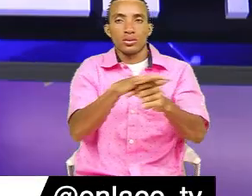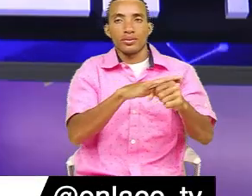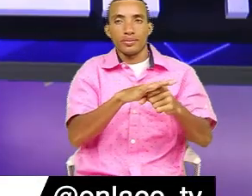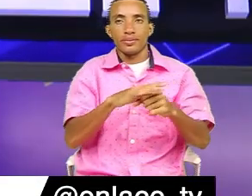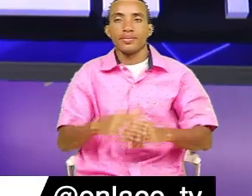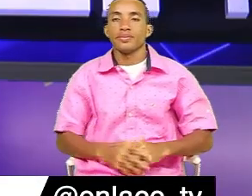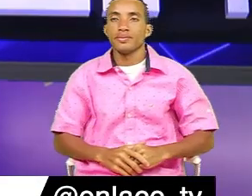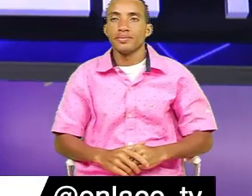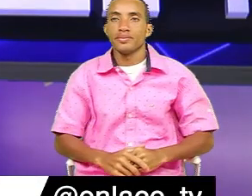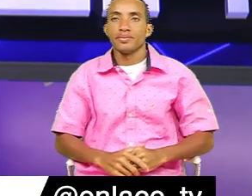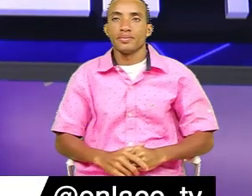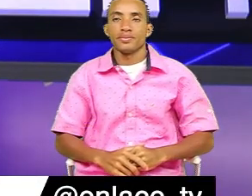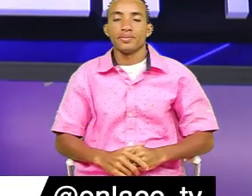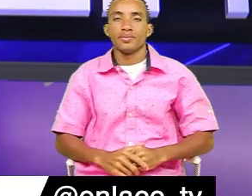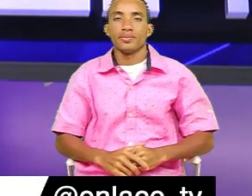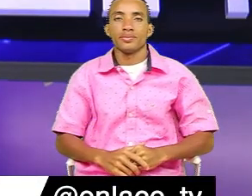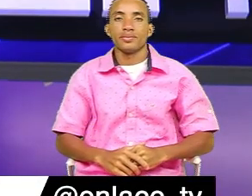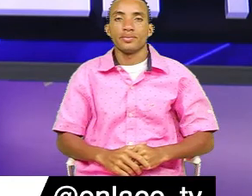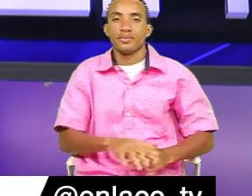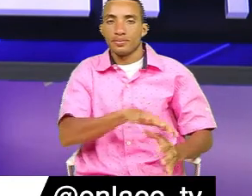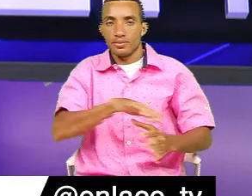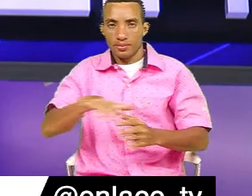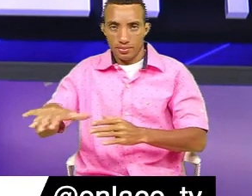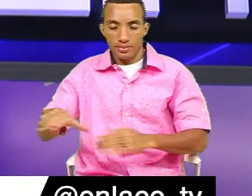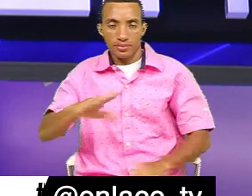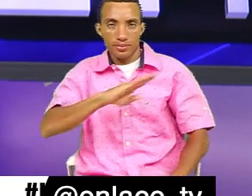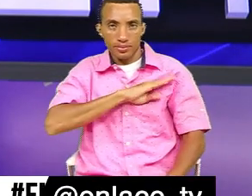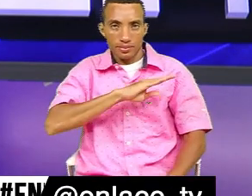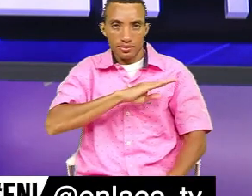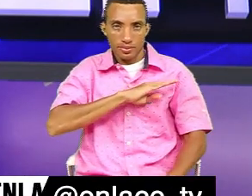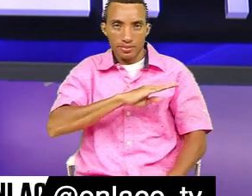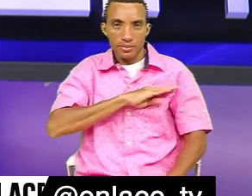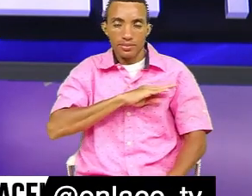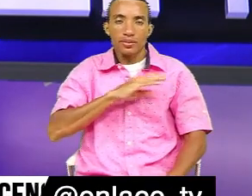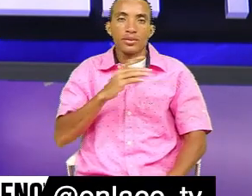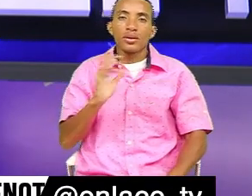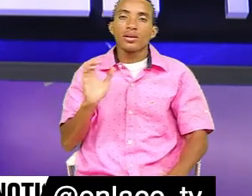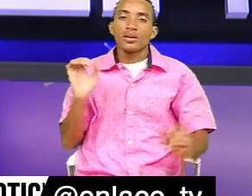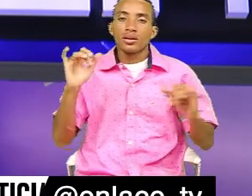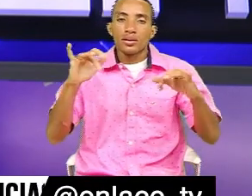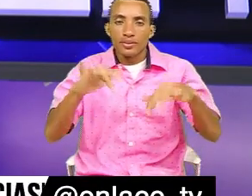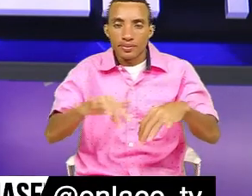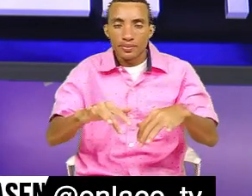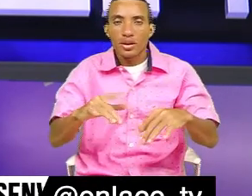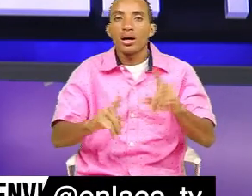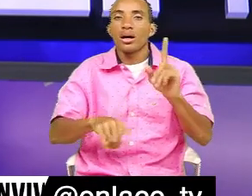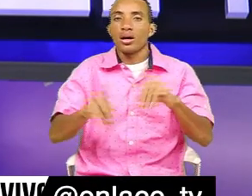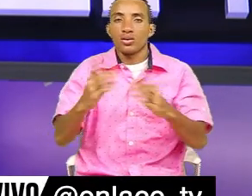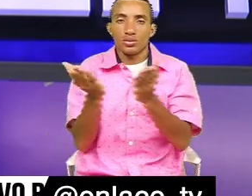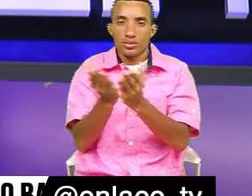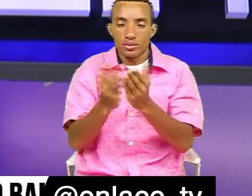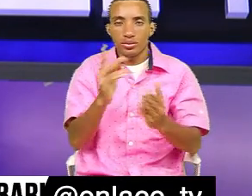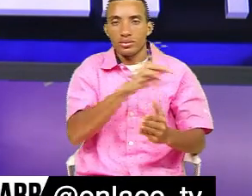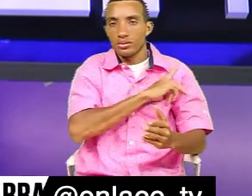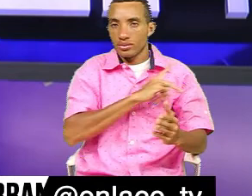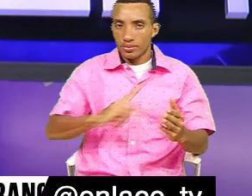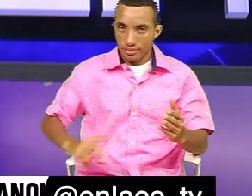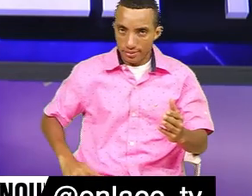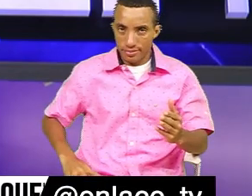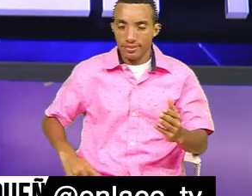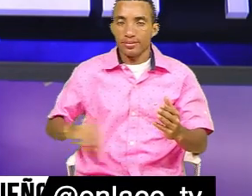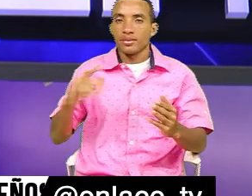casa. El alcalde de Barranca Bermeja, Darío Echeverri Serrano, se reúne con personeros estudiantiles quienes reclaman recursos para